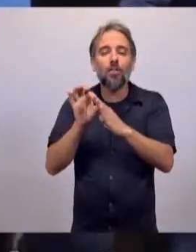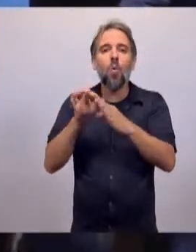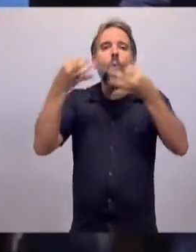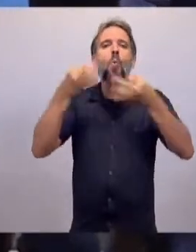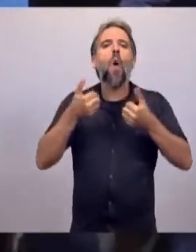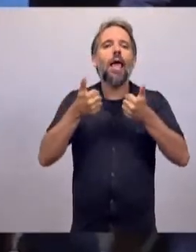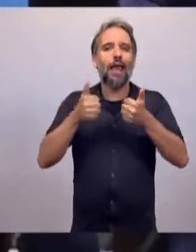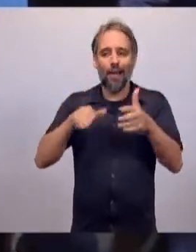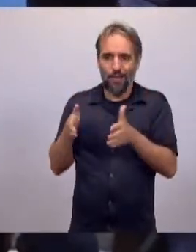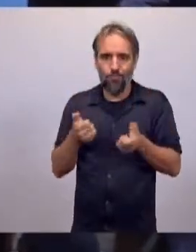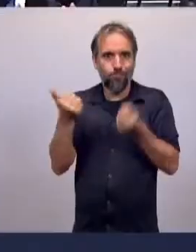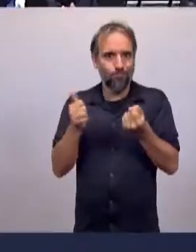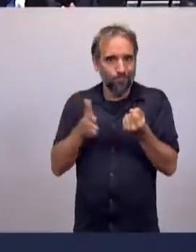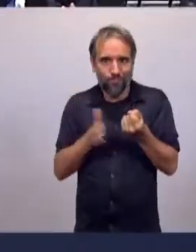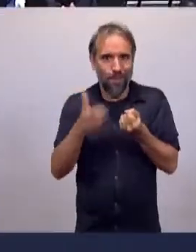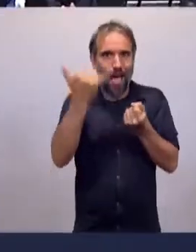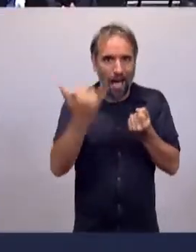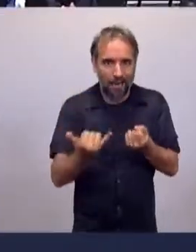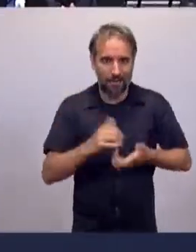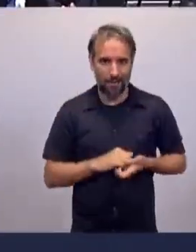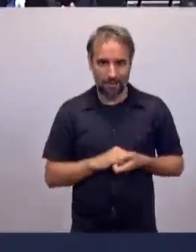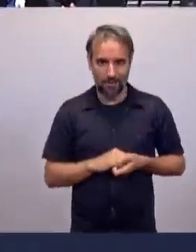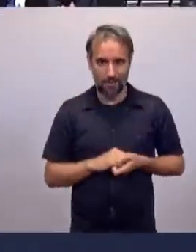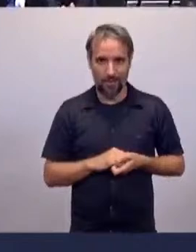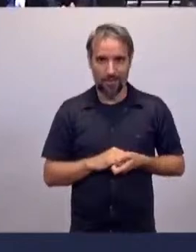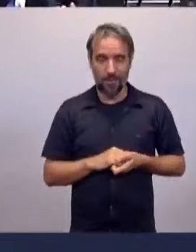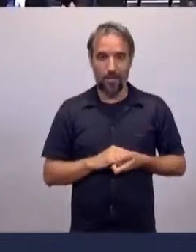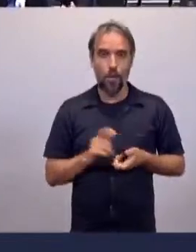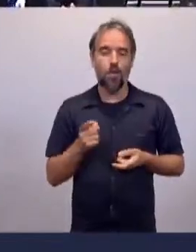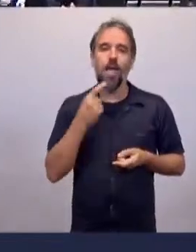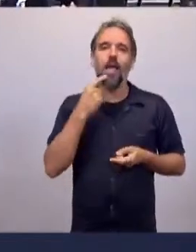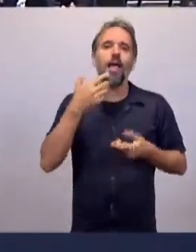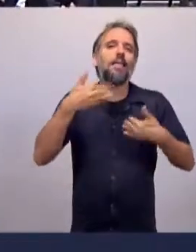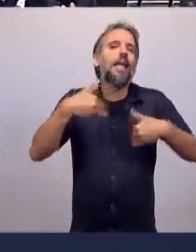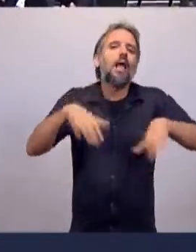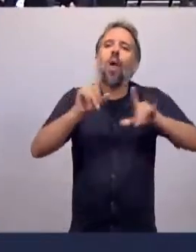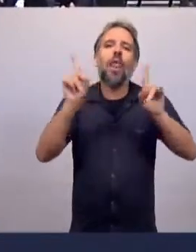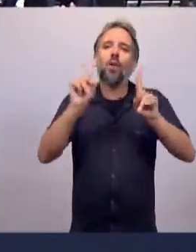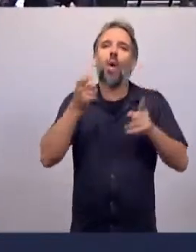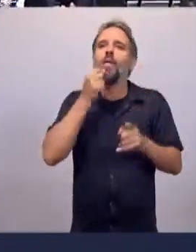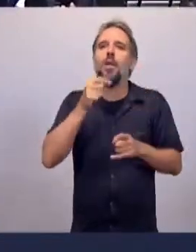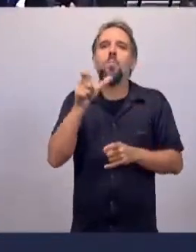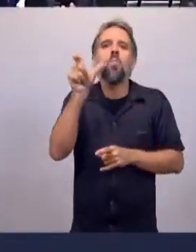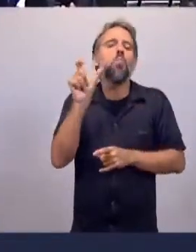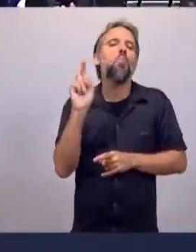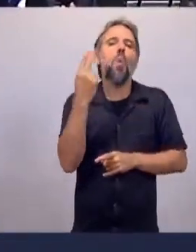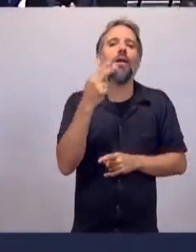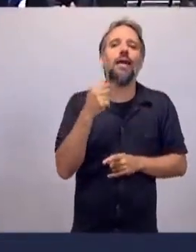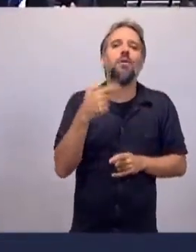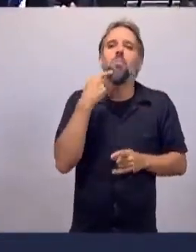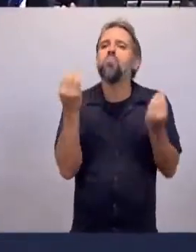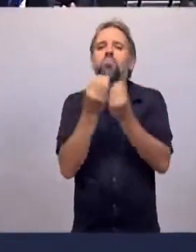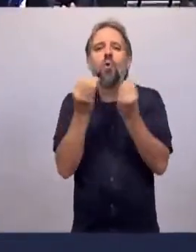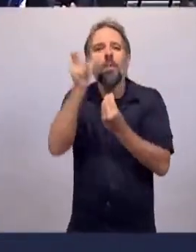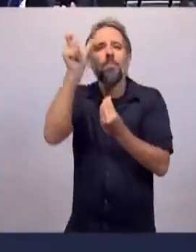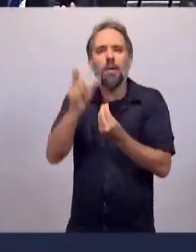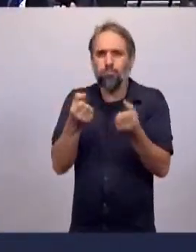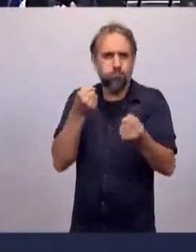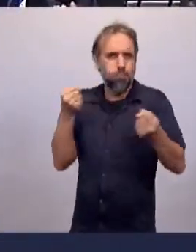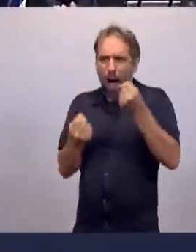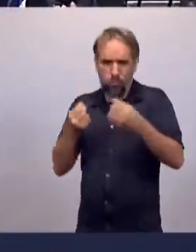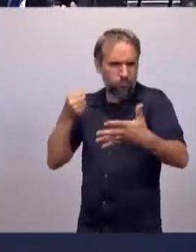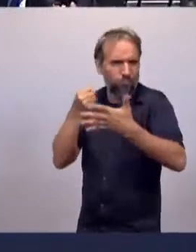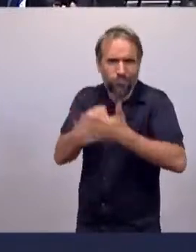buen estado. Por eso, no es casualidad que mueran cerca de 15.000 argentinos por año en accidentes de